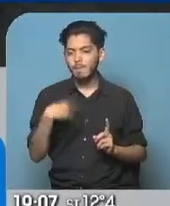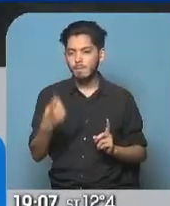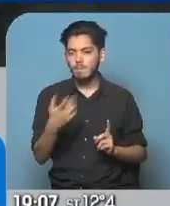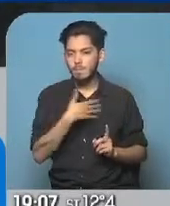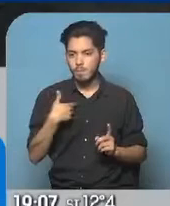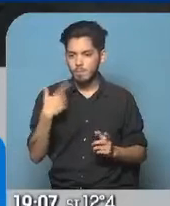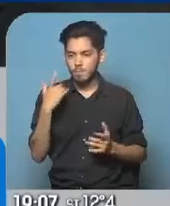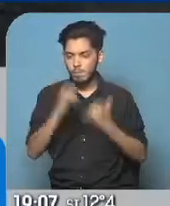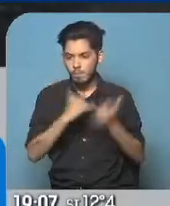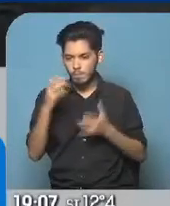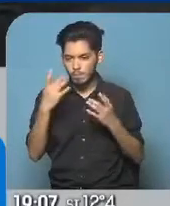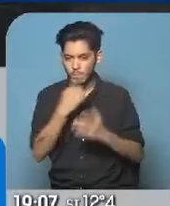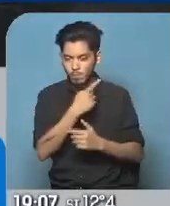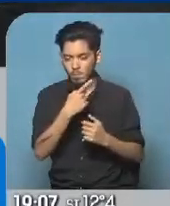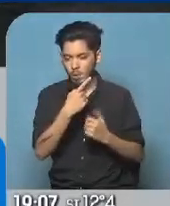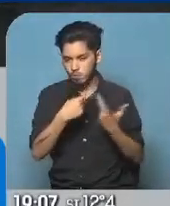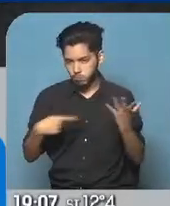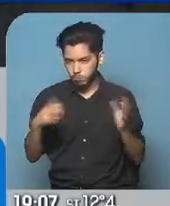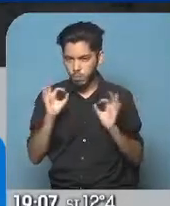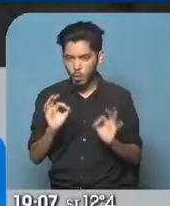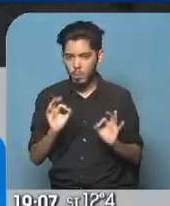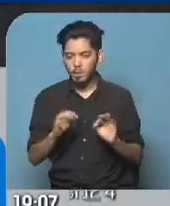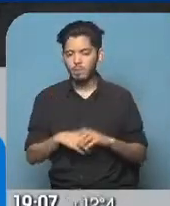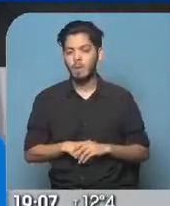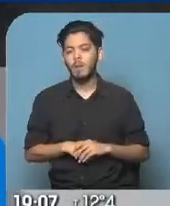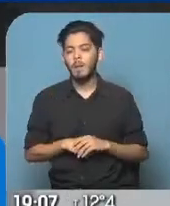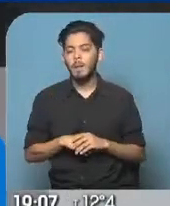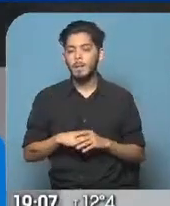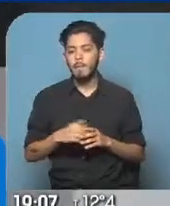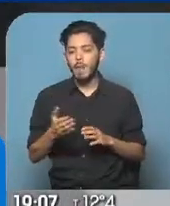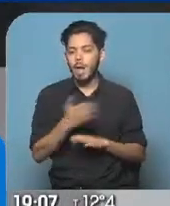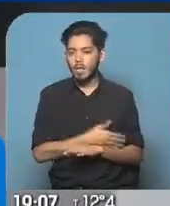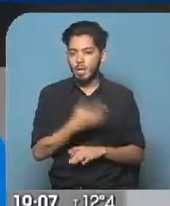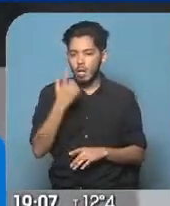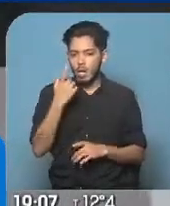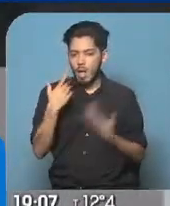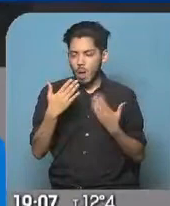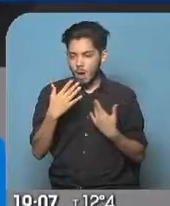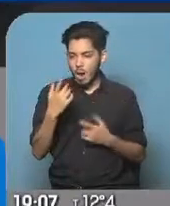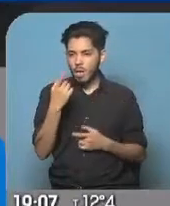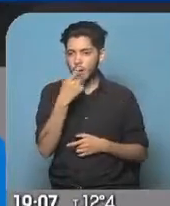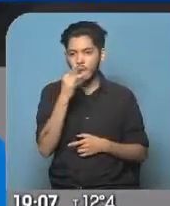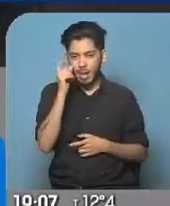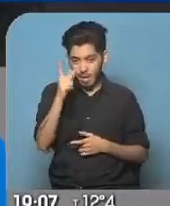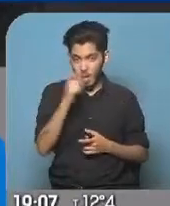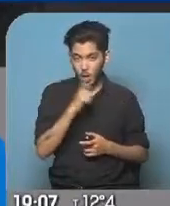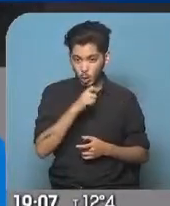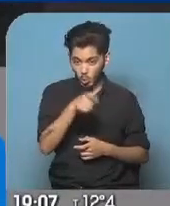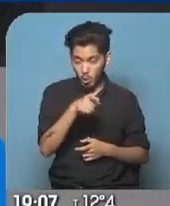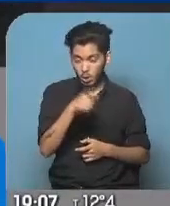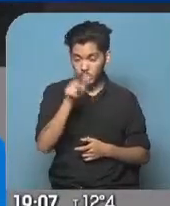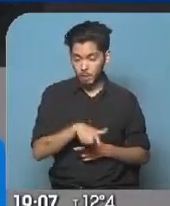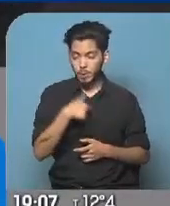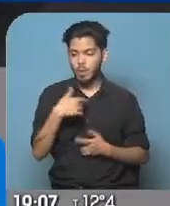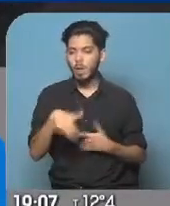te cuento todo bien antes de pasarlo a daniel lópez que te va a ser una pregunta desde el piso déjame de preguntarte